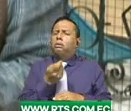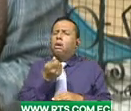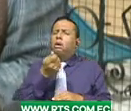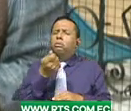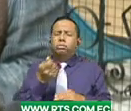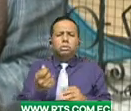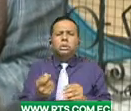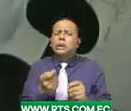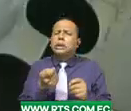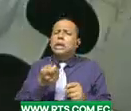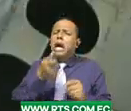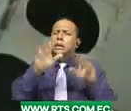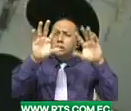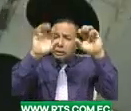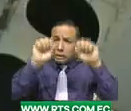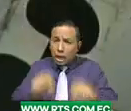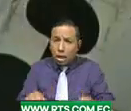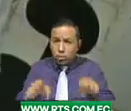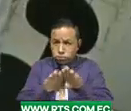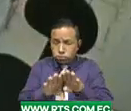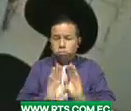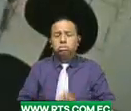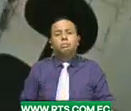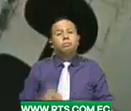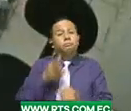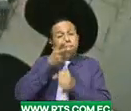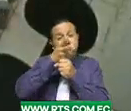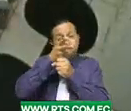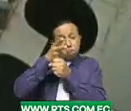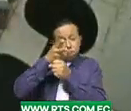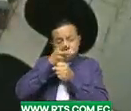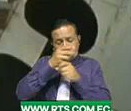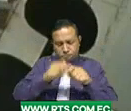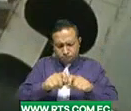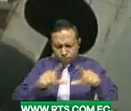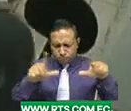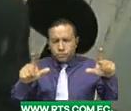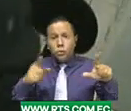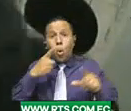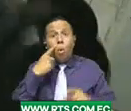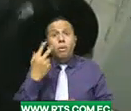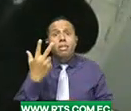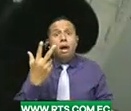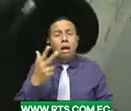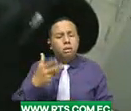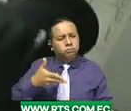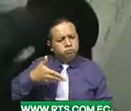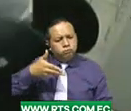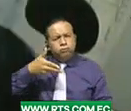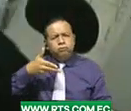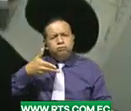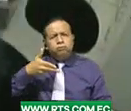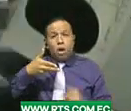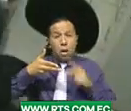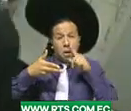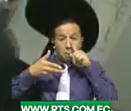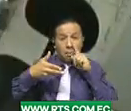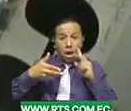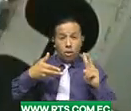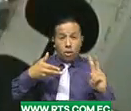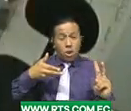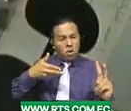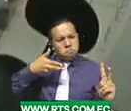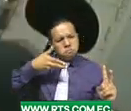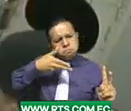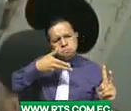de cerrar ya el local. Las cámaras de seguridad registraron el asalto. Tres individuos con armas de fuego sometieron a los empleados, les